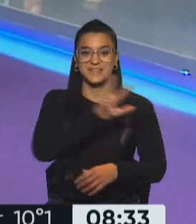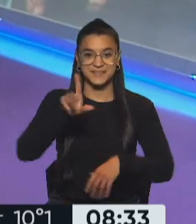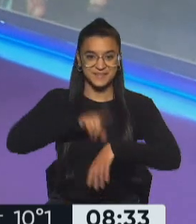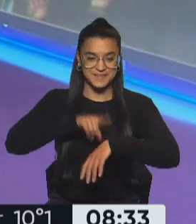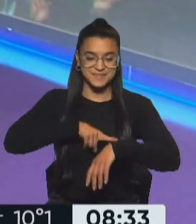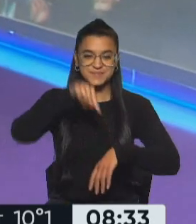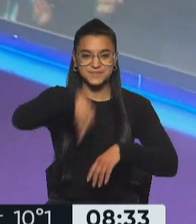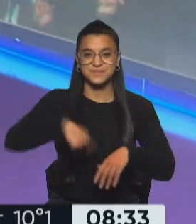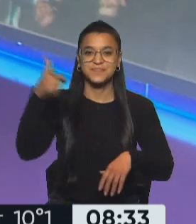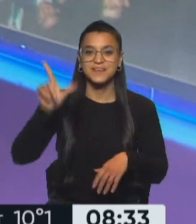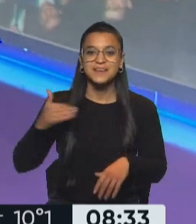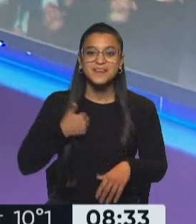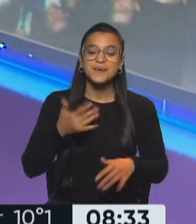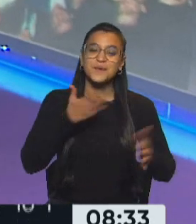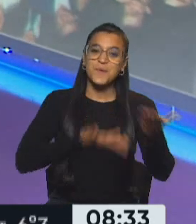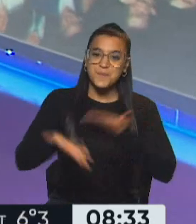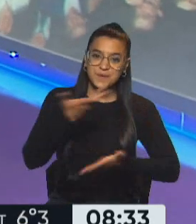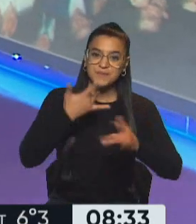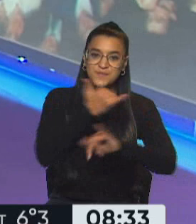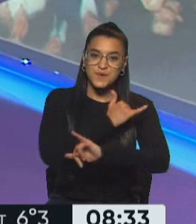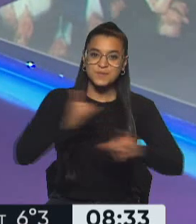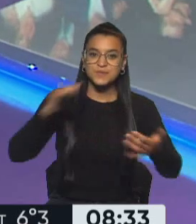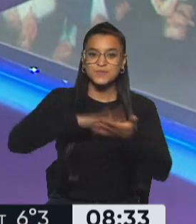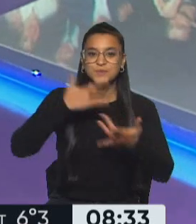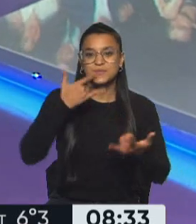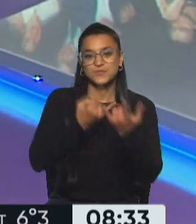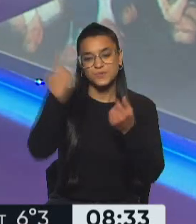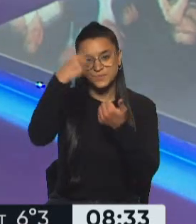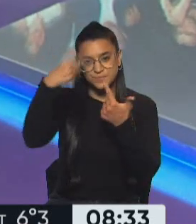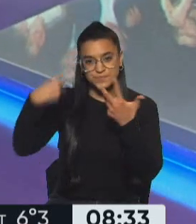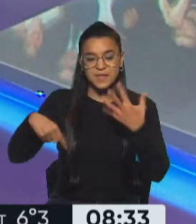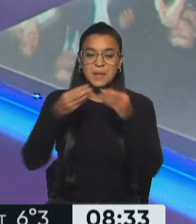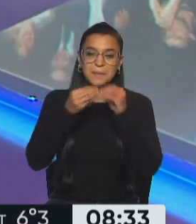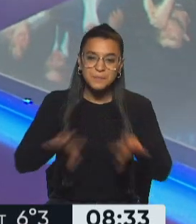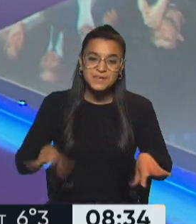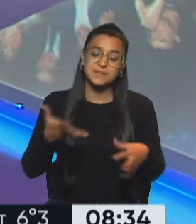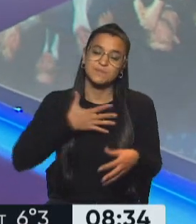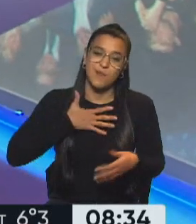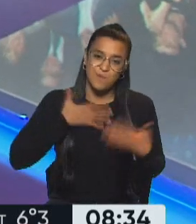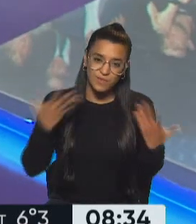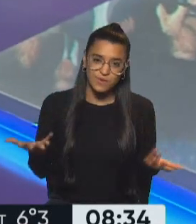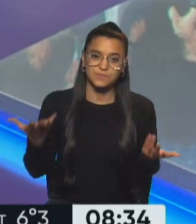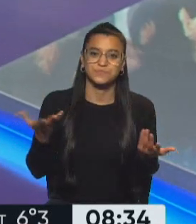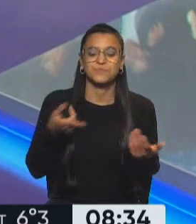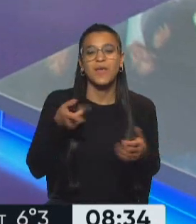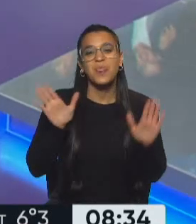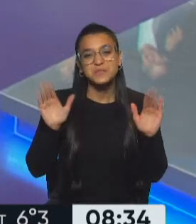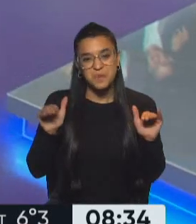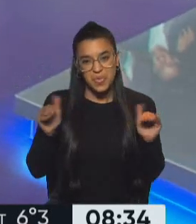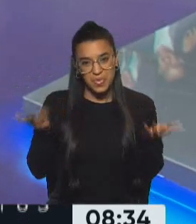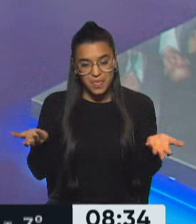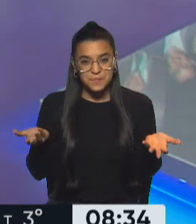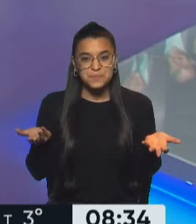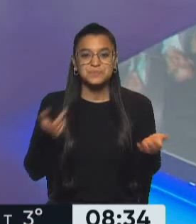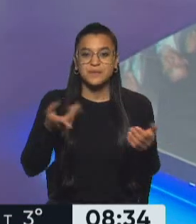8:33 en todo el país. Compartimos con ustedes toda la información destacada del espectáculo y comenzamos, lamentablemente, con una despedida